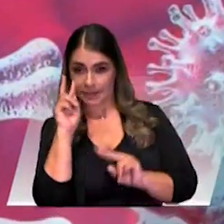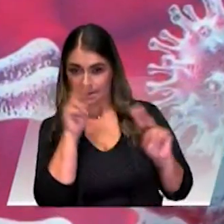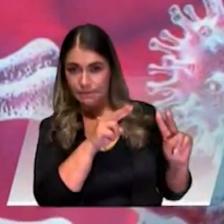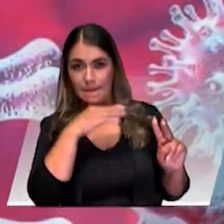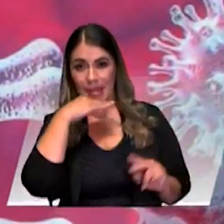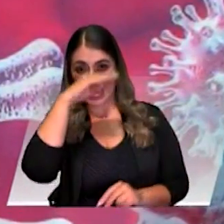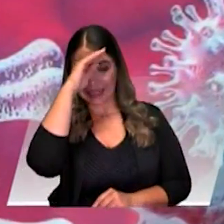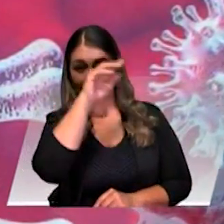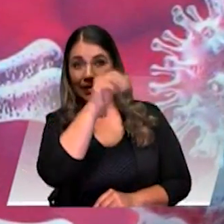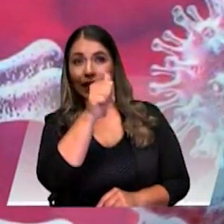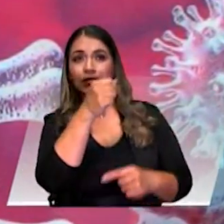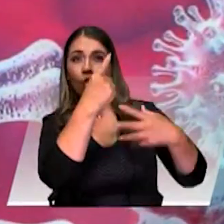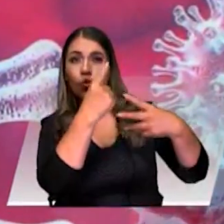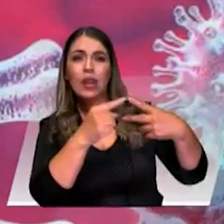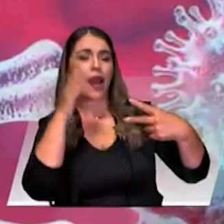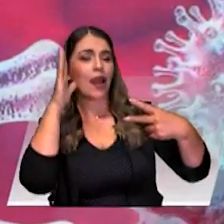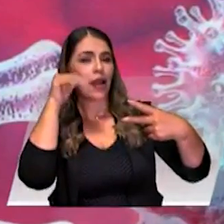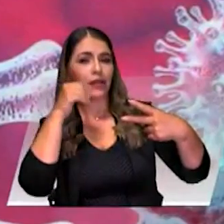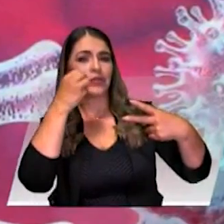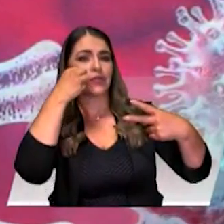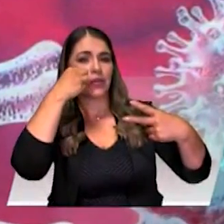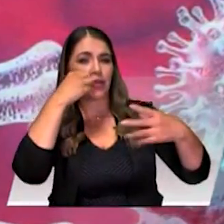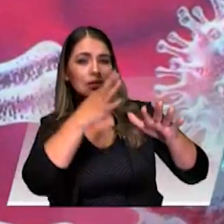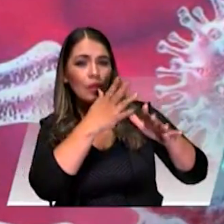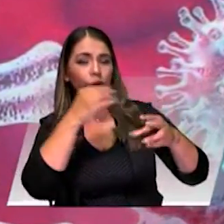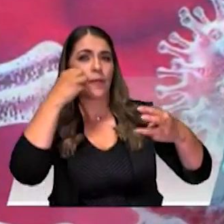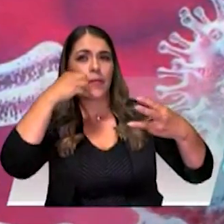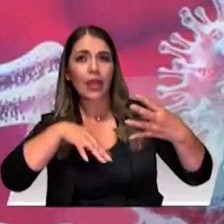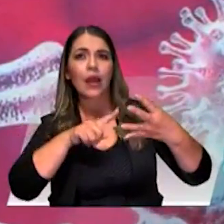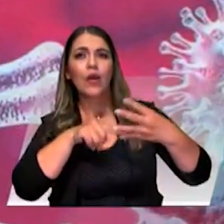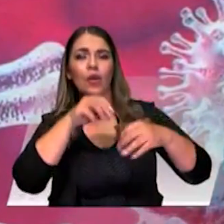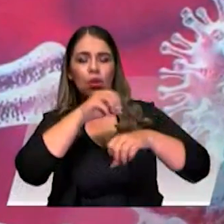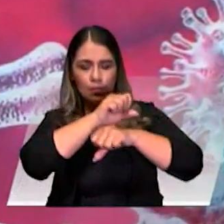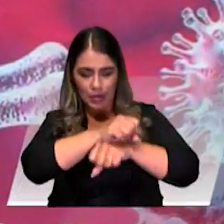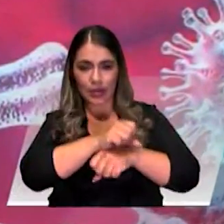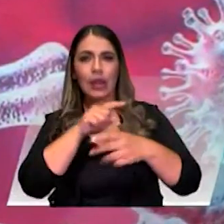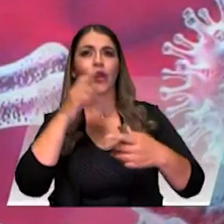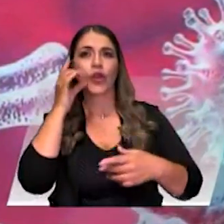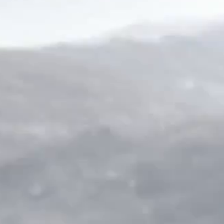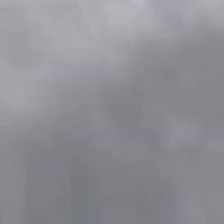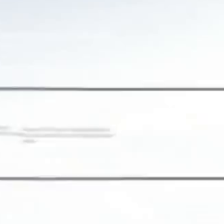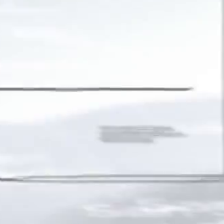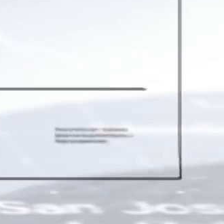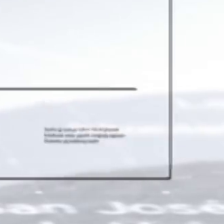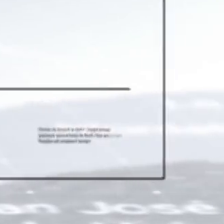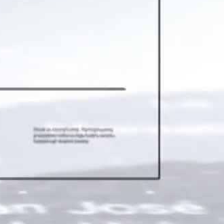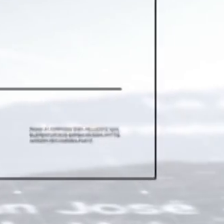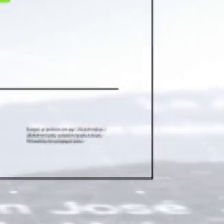Medellín y de a una en Caldas, Itagüí, Envigado, Copacabana, Río Negro, Turbo y Tarazá.